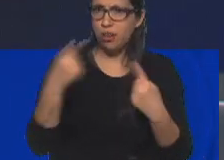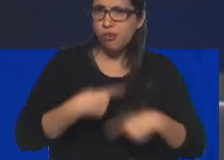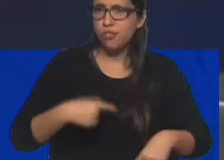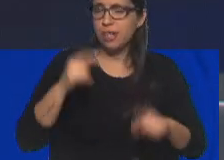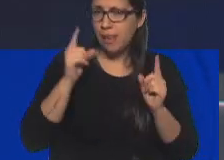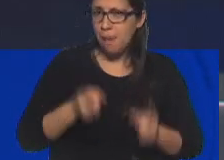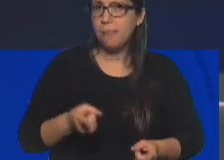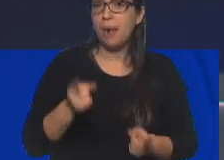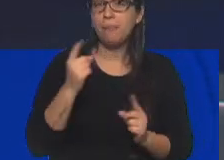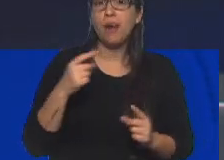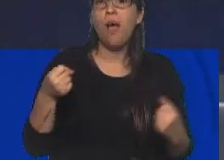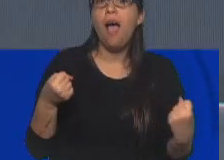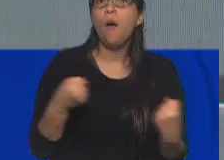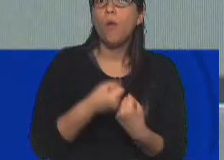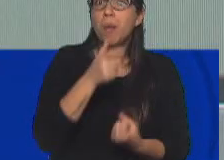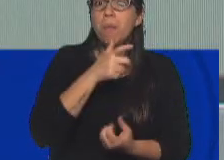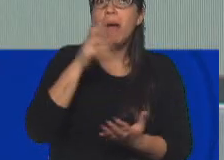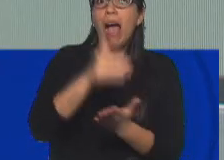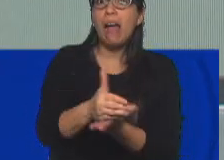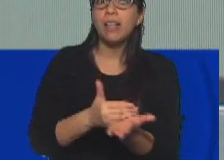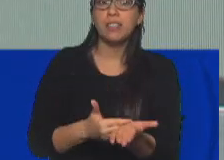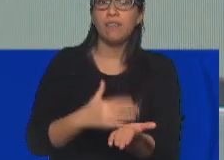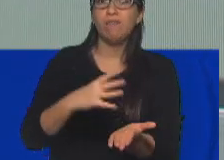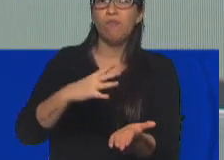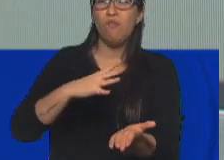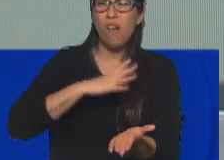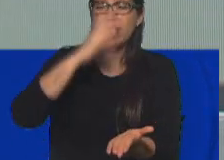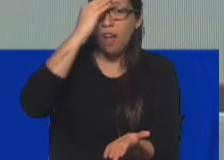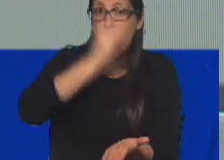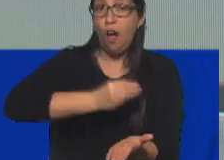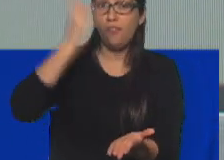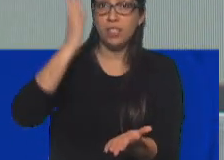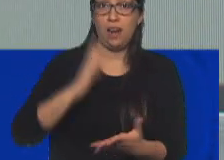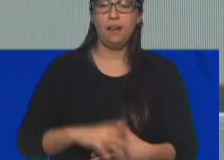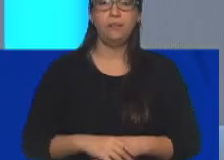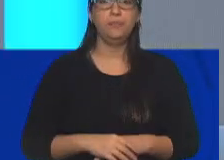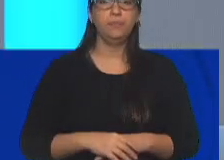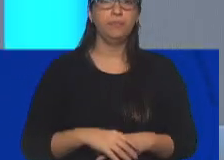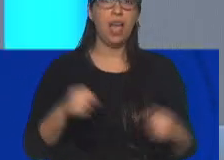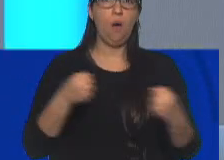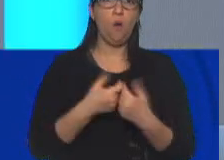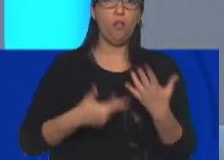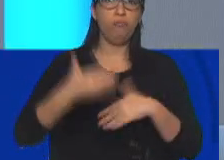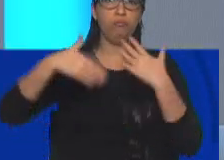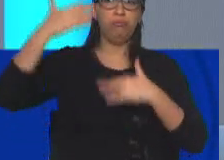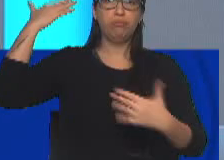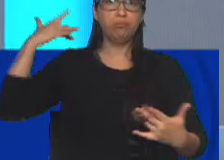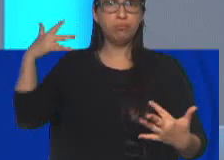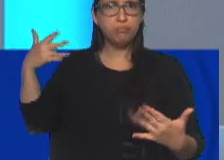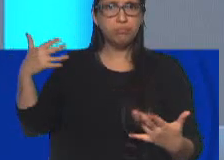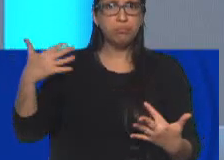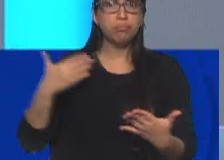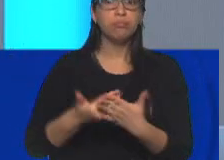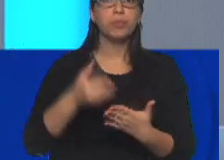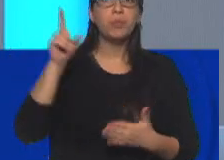que por el momento no logró nacer definitivamente, ¿verdad? Sí, un acuerdo que tiene una larga historia, un acuerdo que